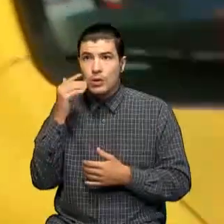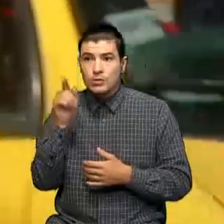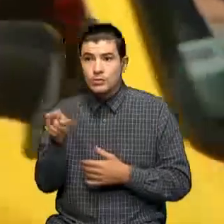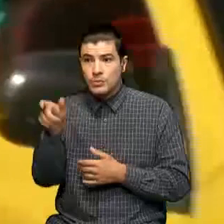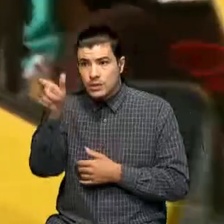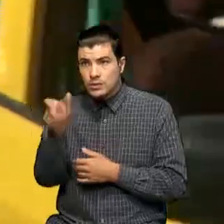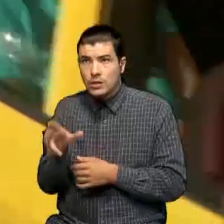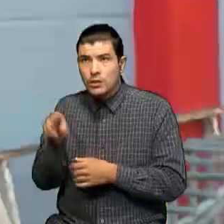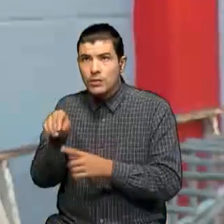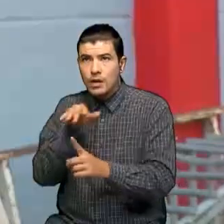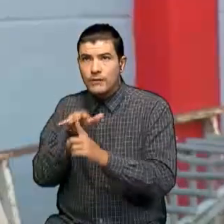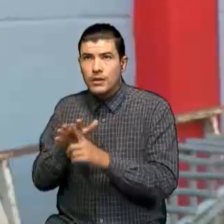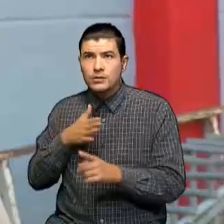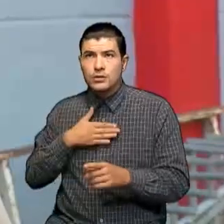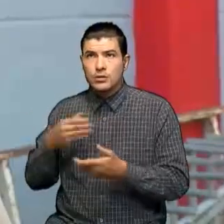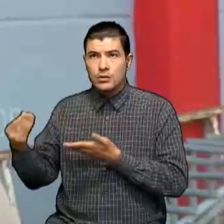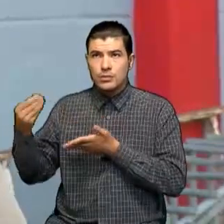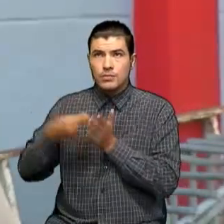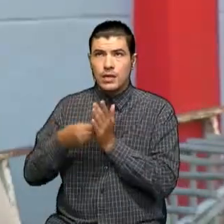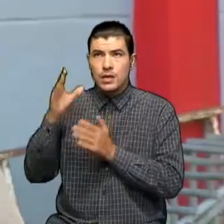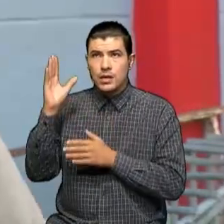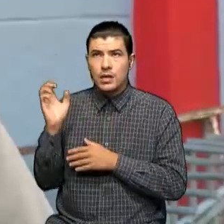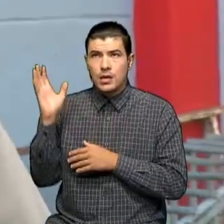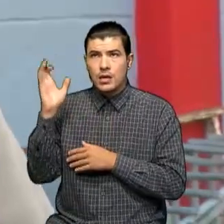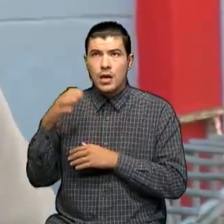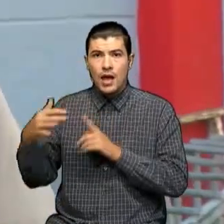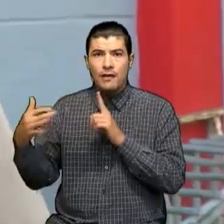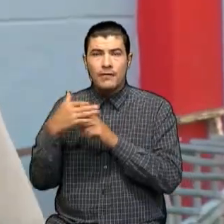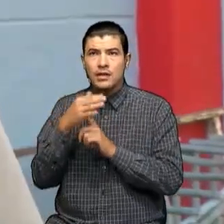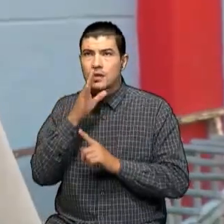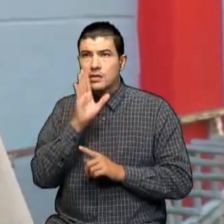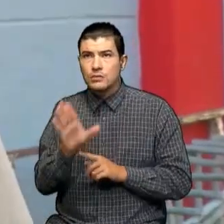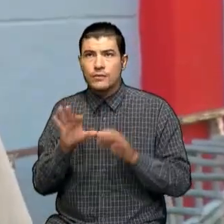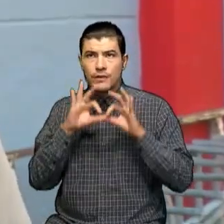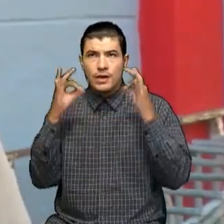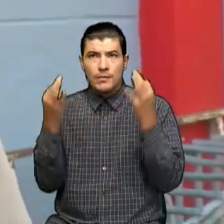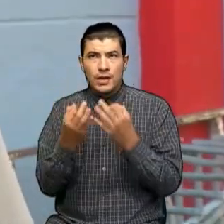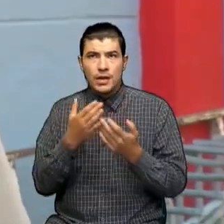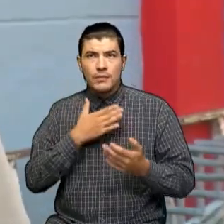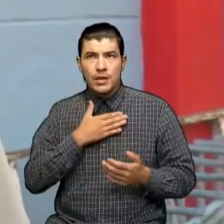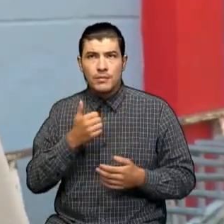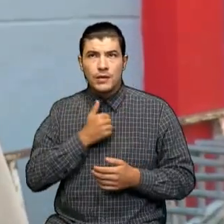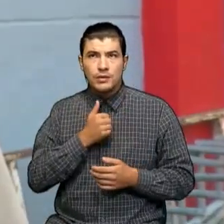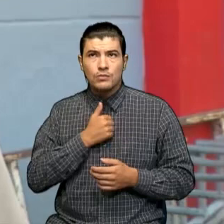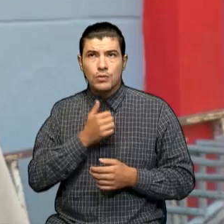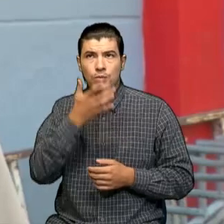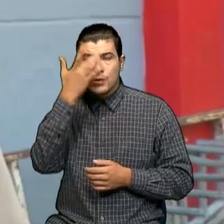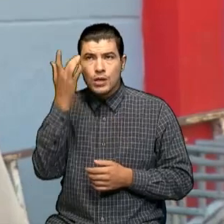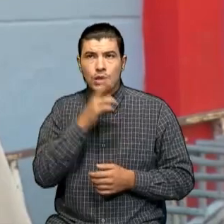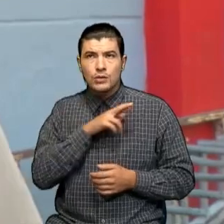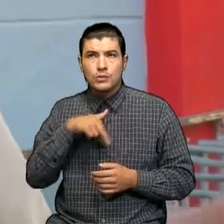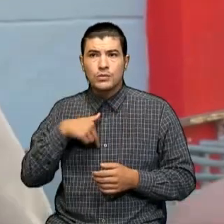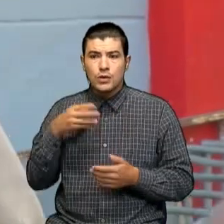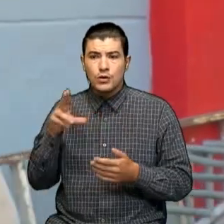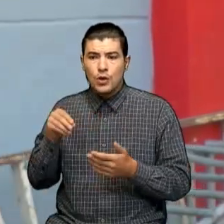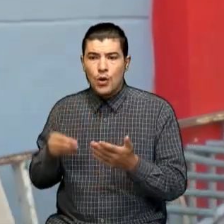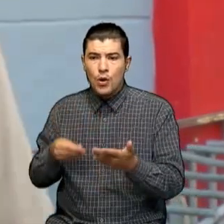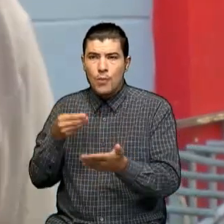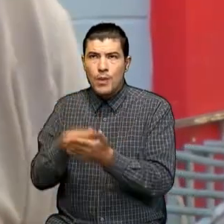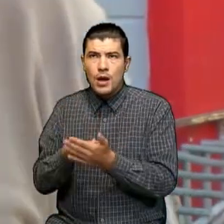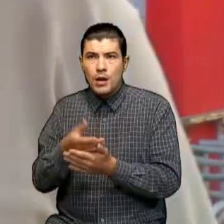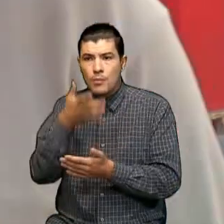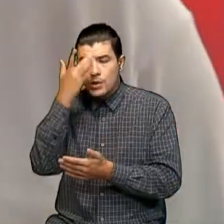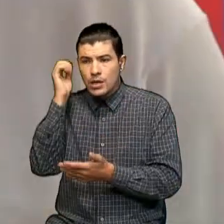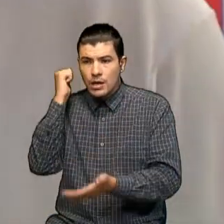no le afecta si no tiene seguridad social o no nos afecta es a quien a la familia a nosotros mismos por no tener seguridad social porque matan un